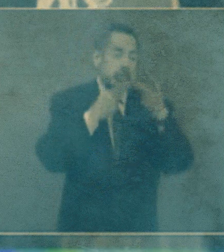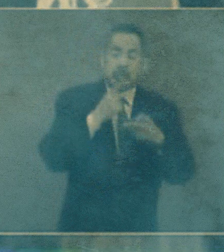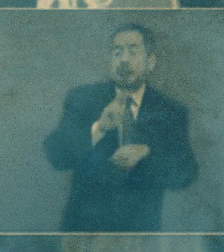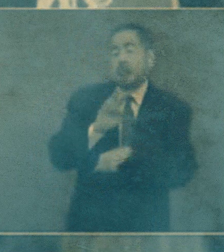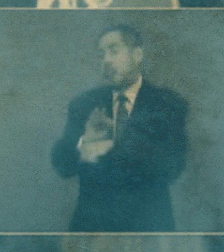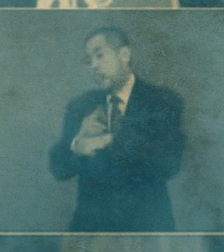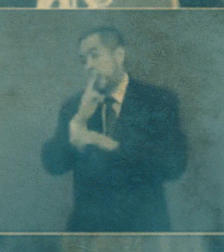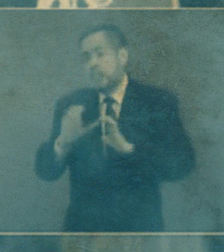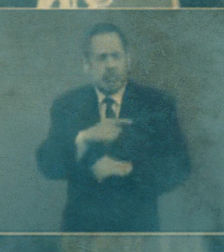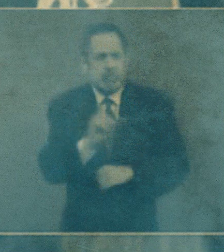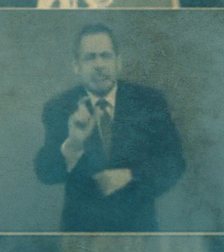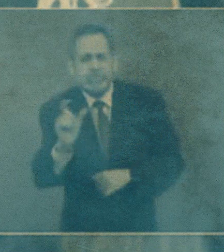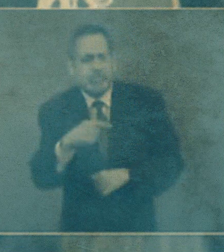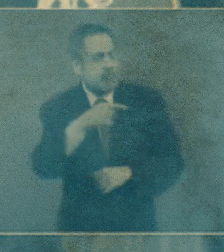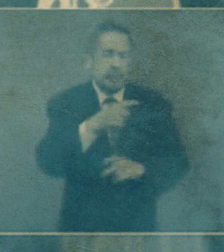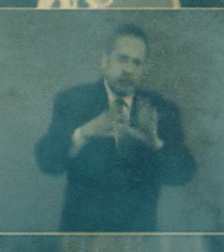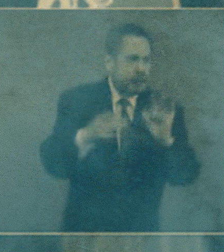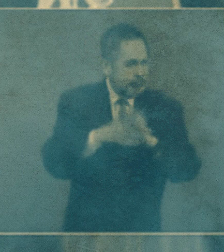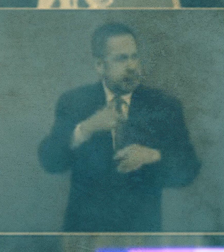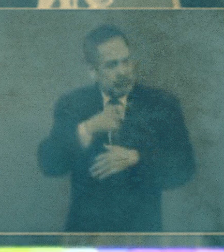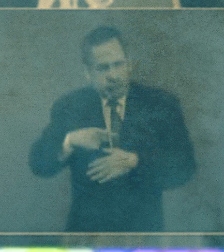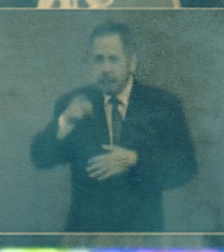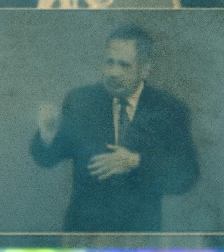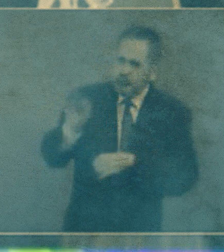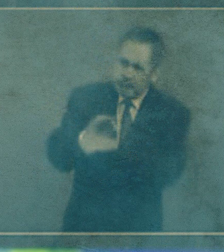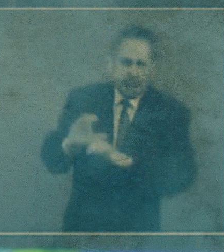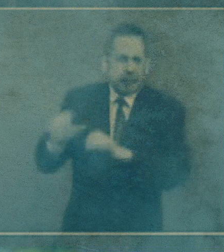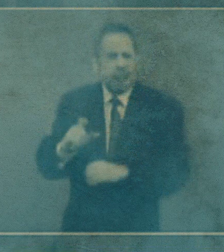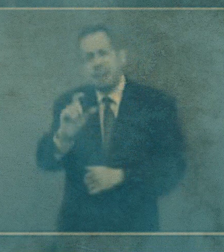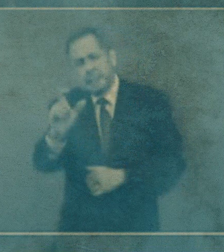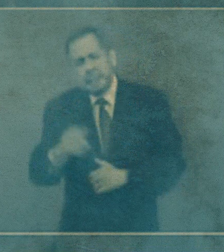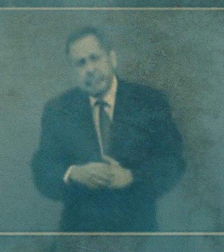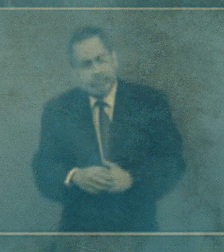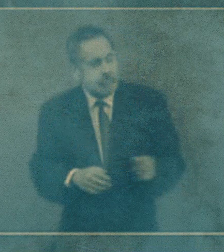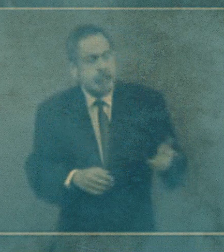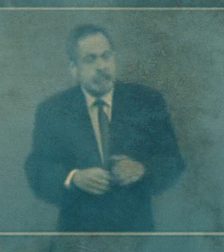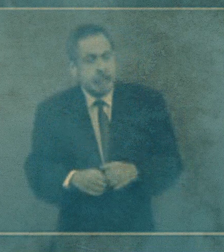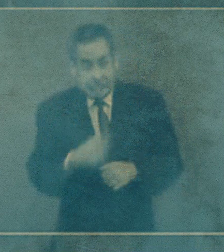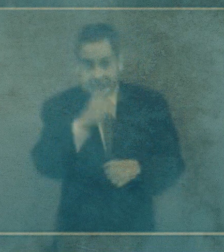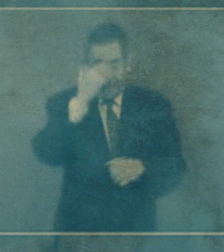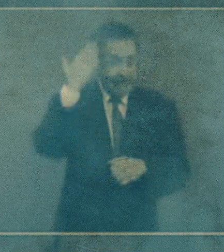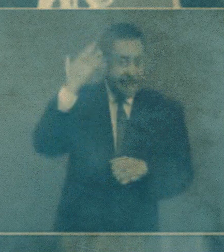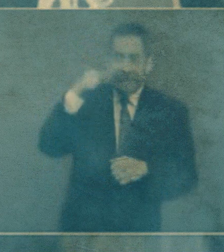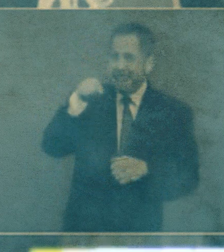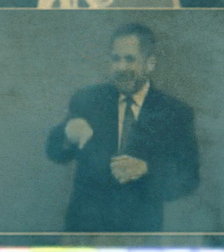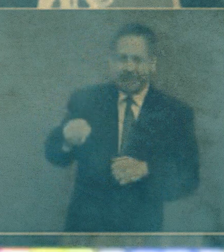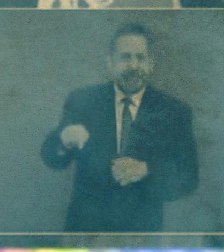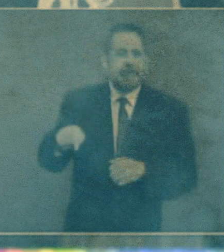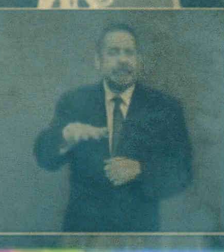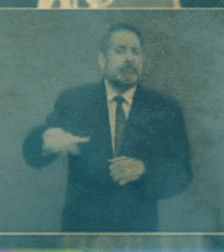pseudoambientalistas, se pronunciaron por la destrucción que se iba a llevar a cabo